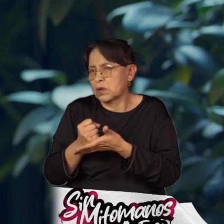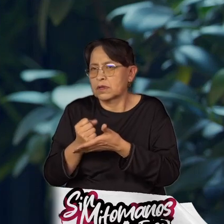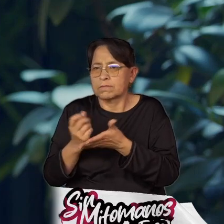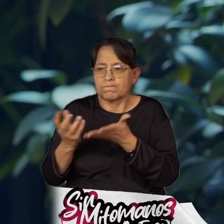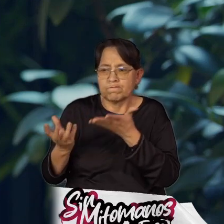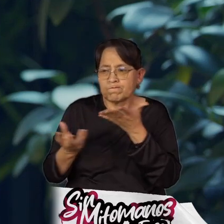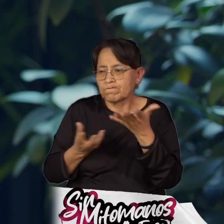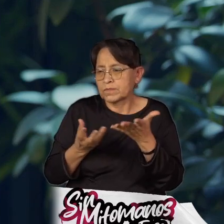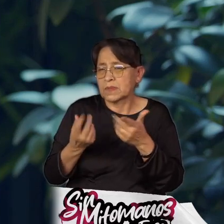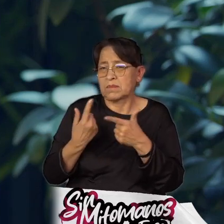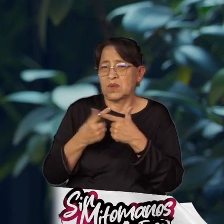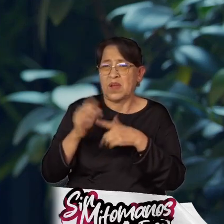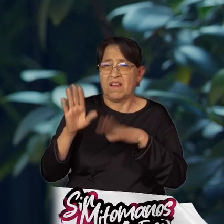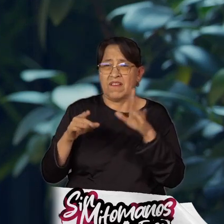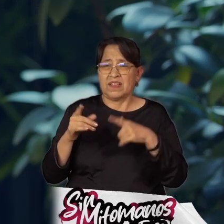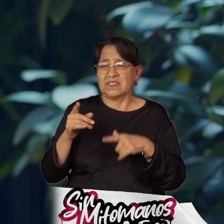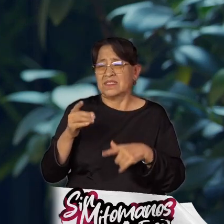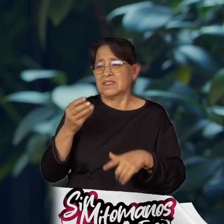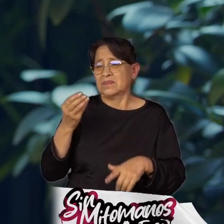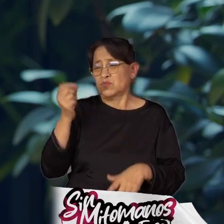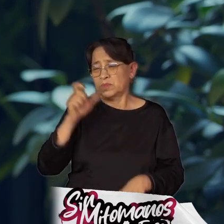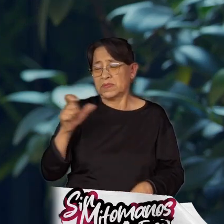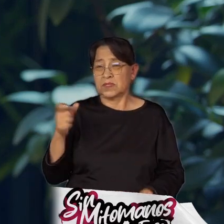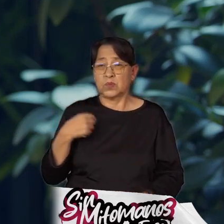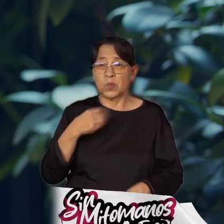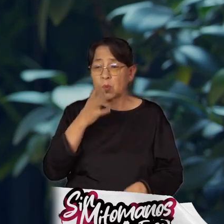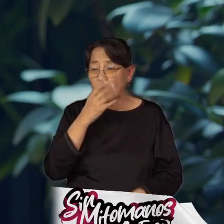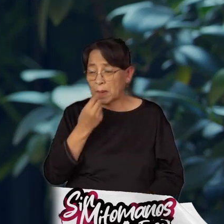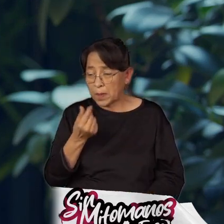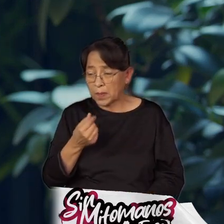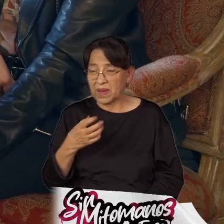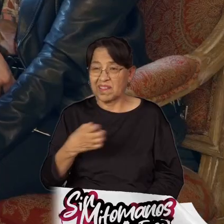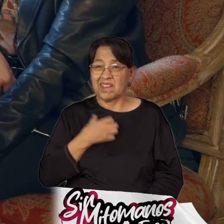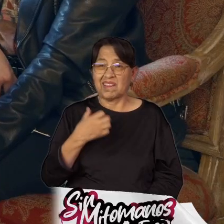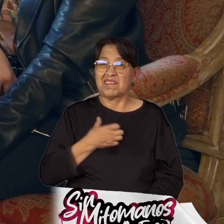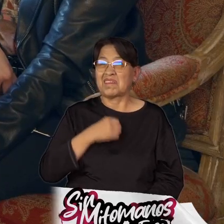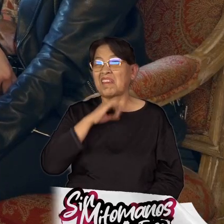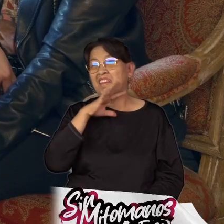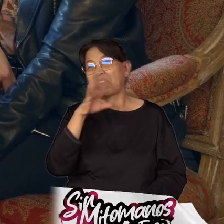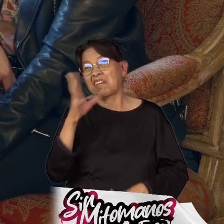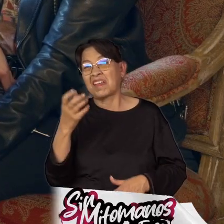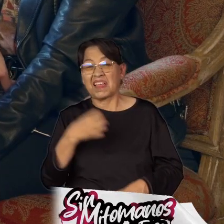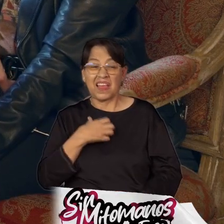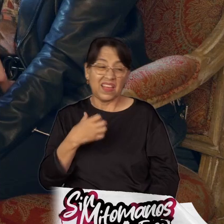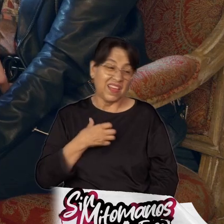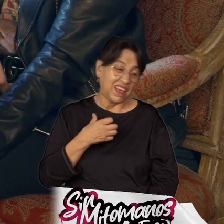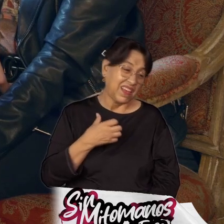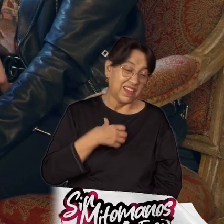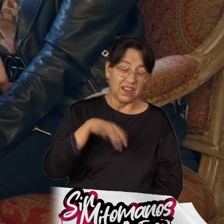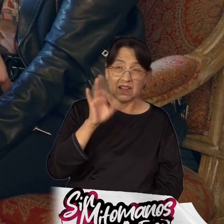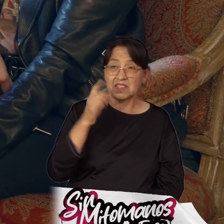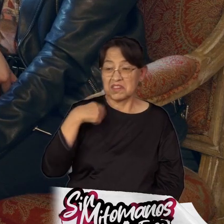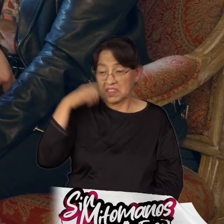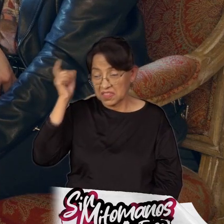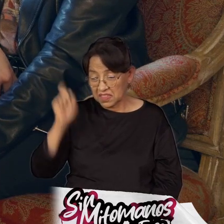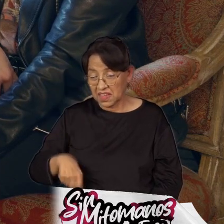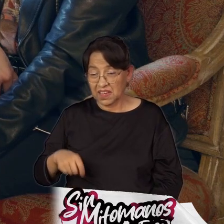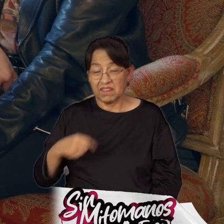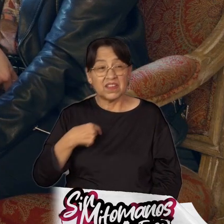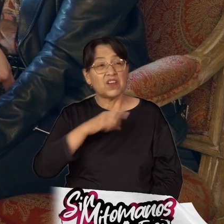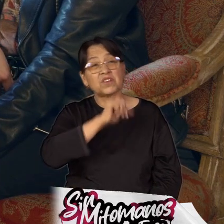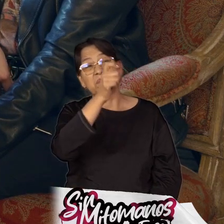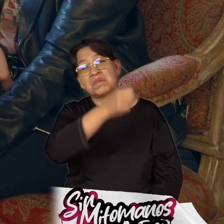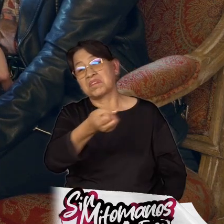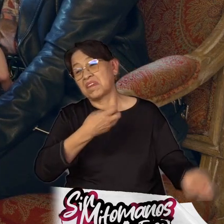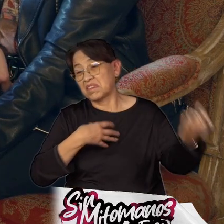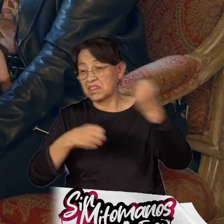poco tendemos a renegar de tu nombre, tendemos a ser inconformes, tendemos a mendigar esperando recibir a cambio